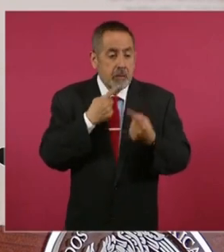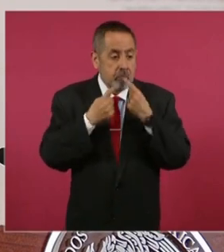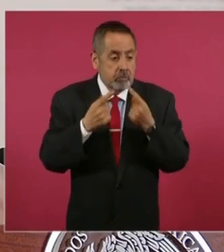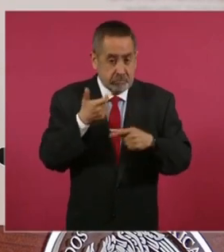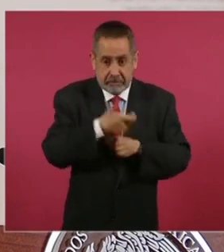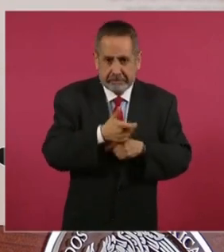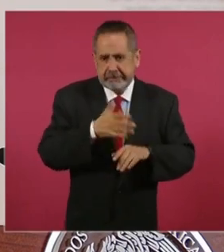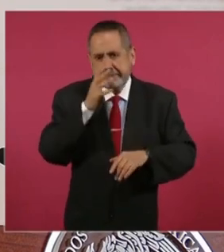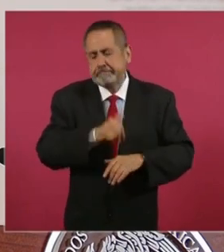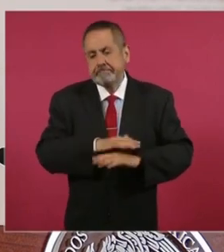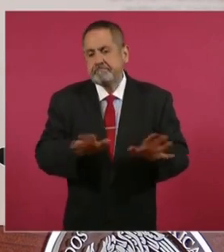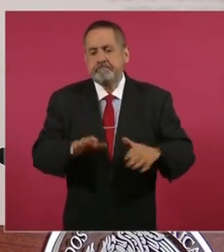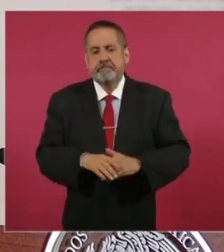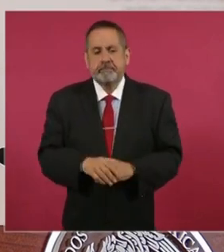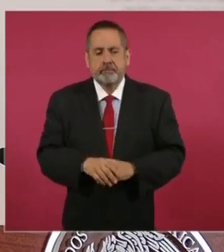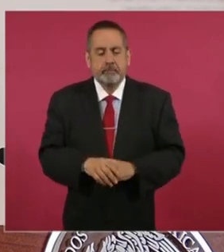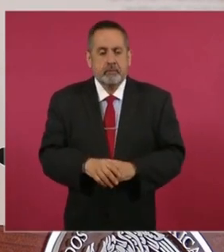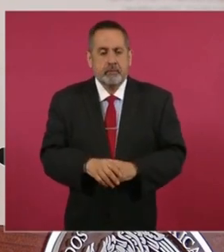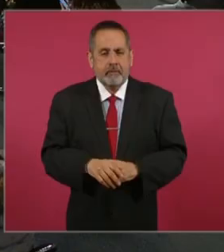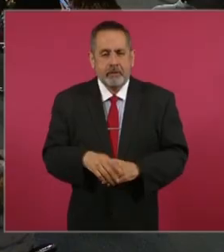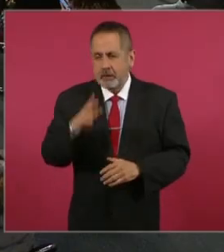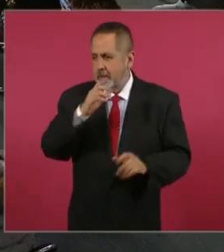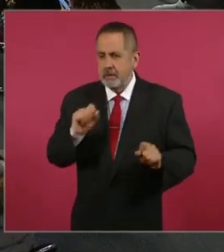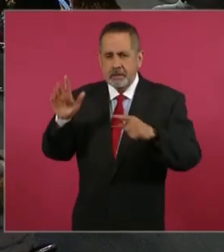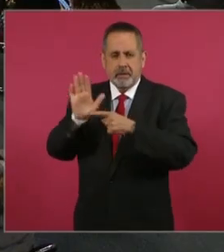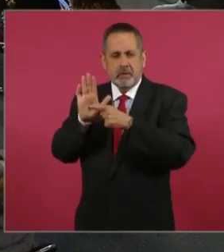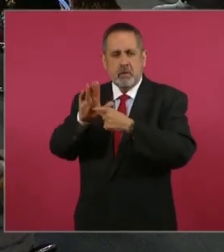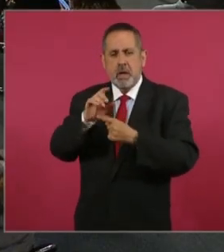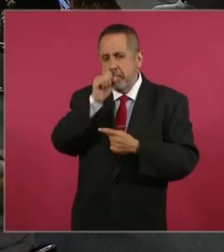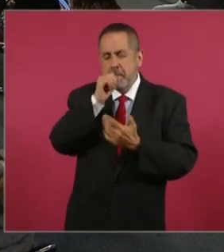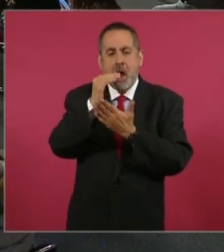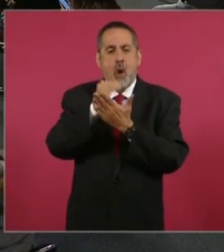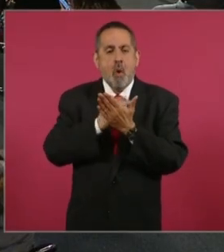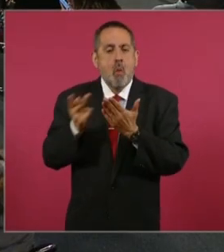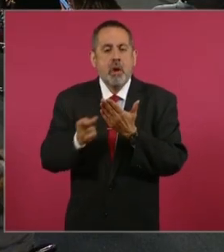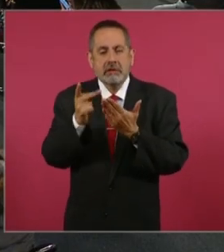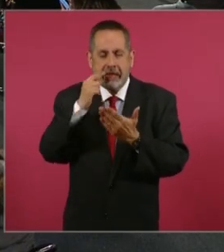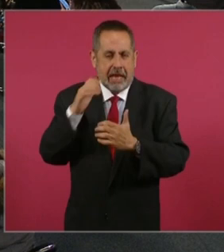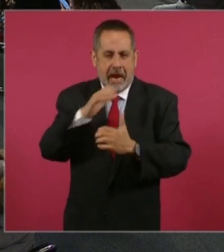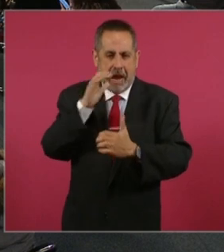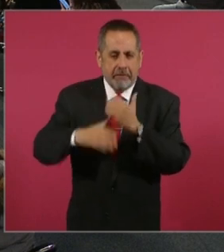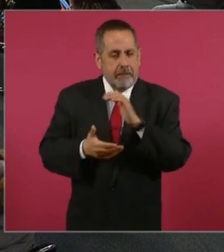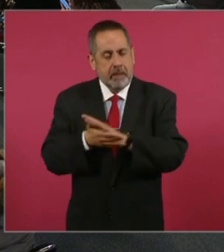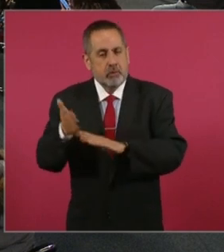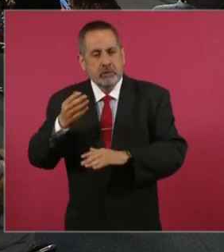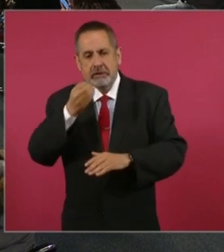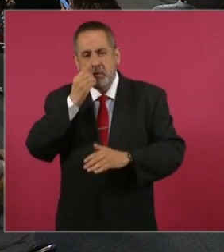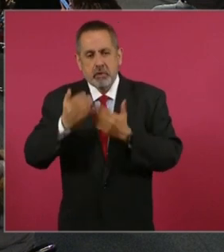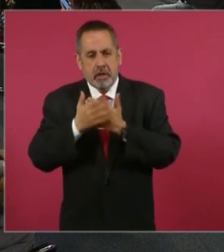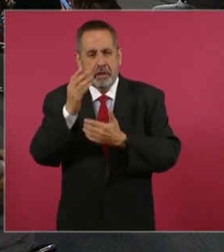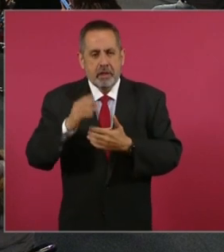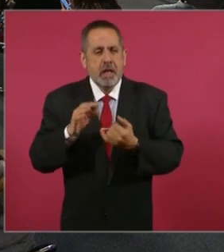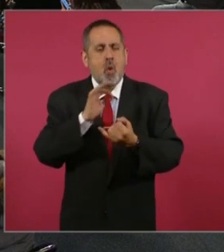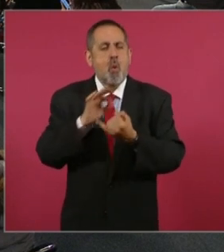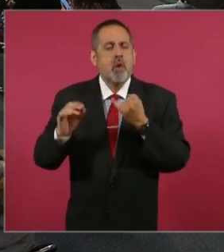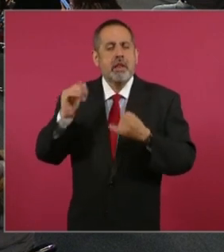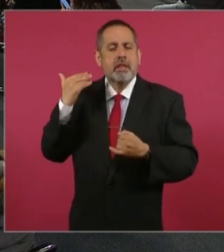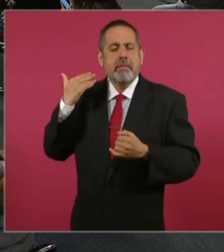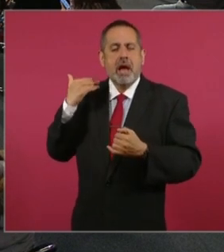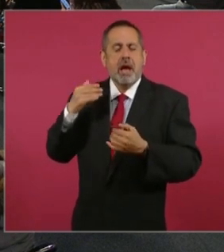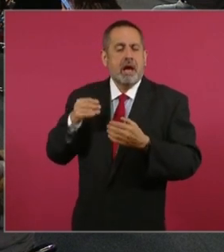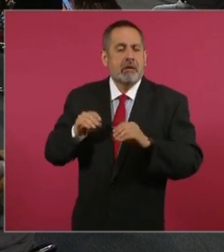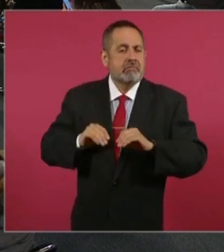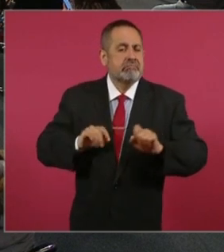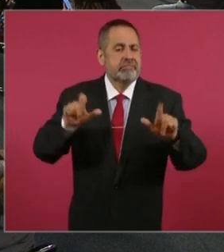eso es pero ¿por qué no pones la encuesta para ya terminar ya nos vamos a ayudar la última encuesta